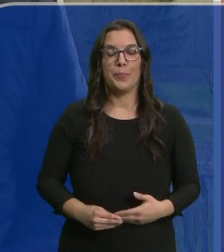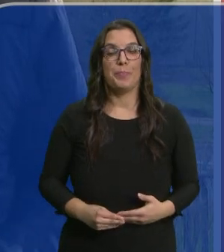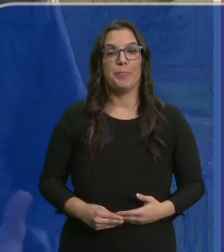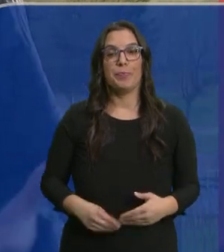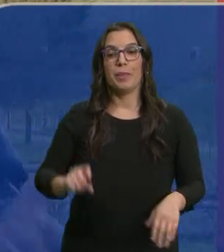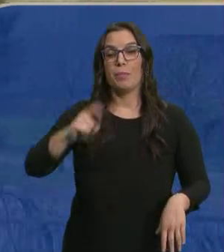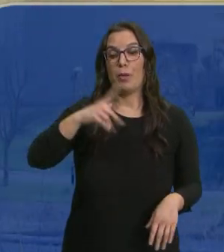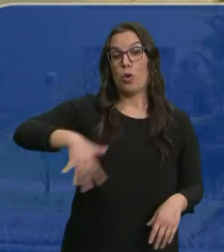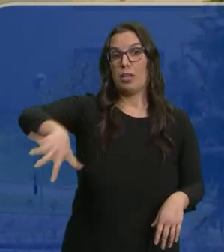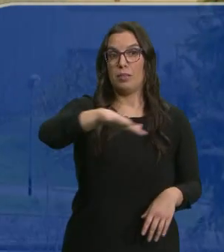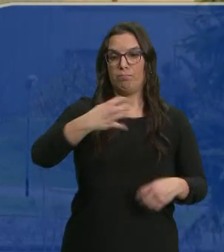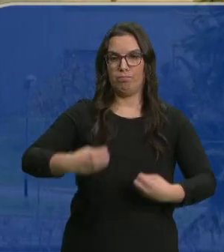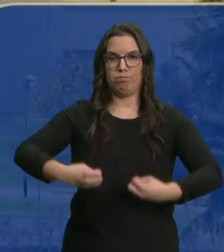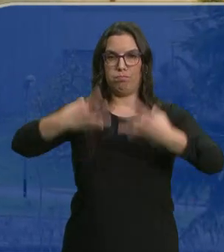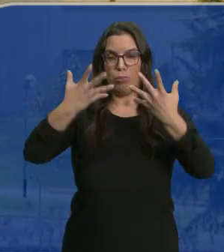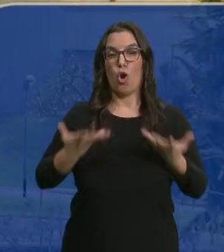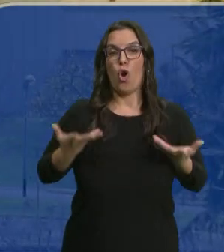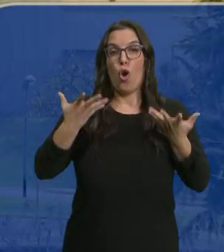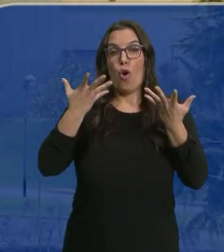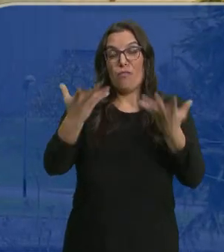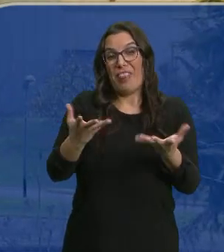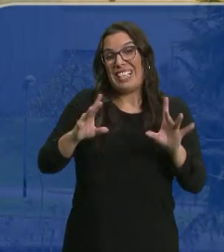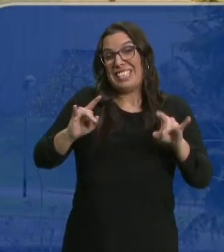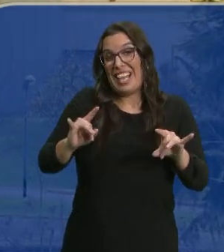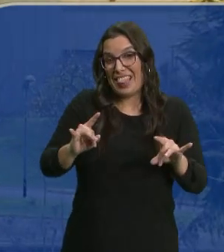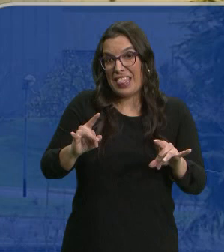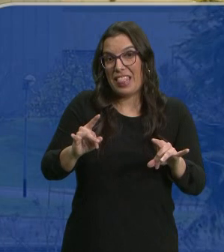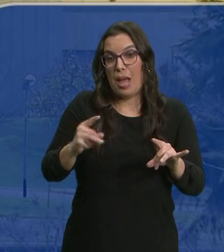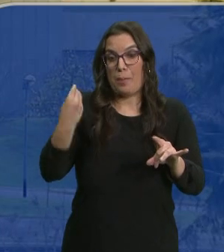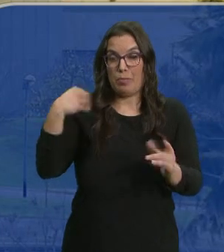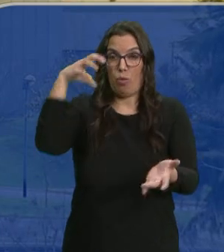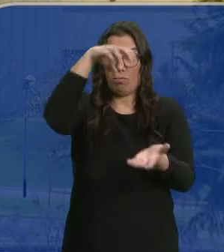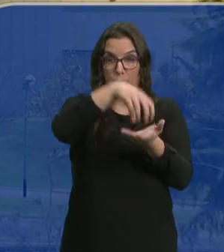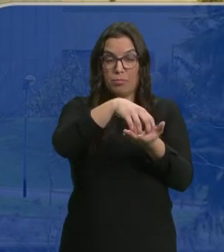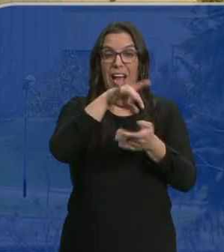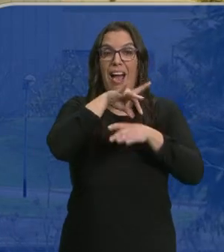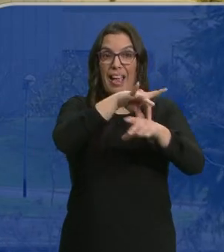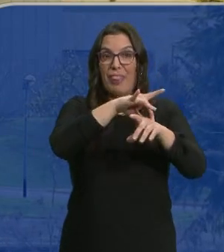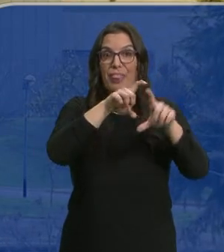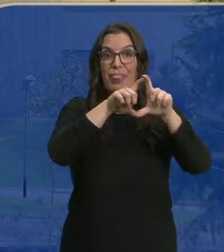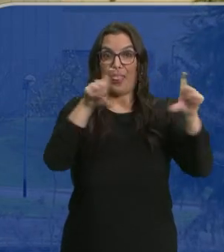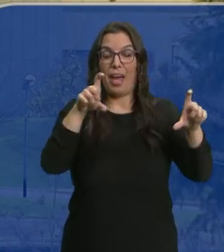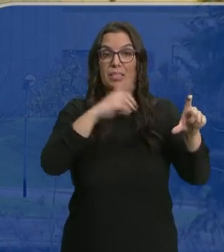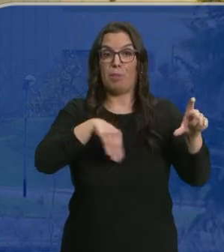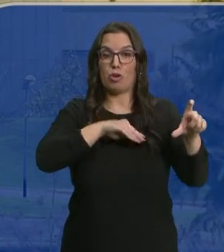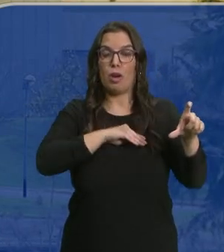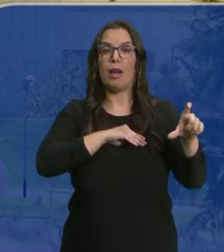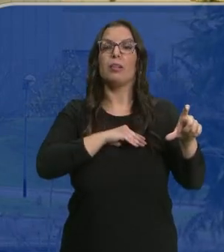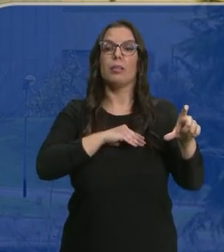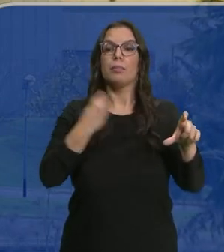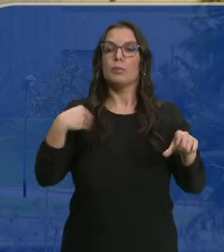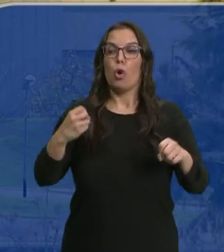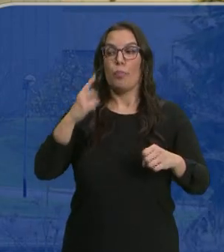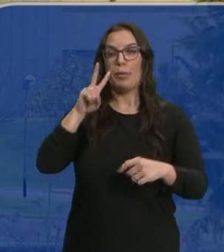comenzando por el espacio físico, la que sería la sede que albergaría esa Agencia Espacial Española, este